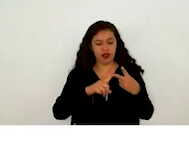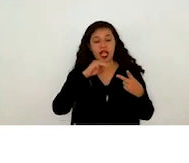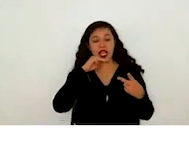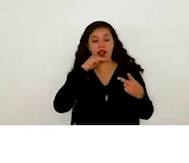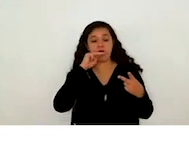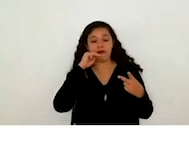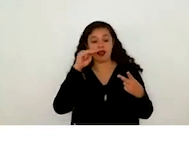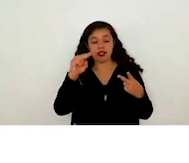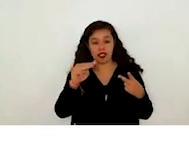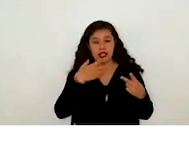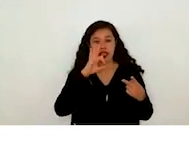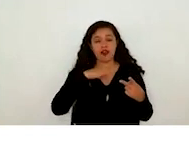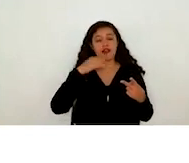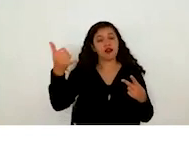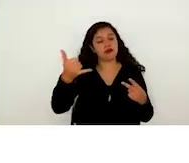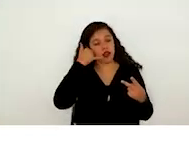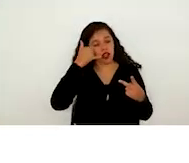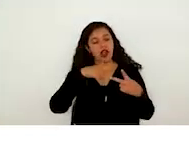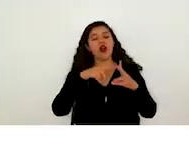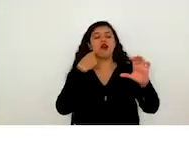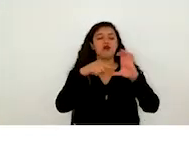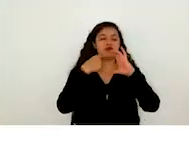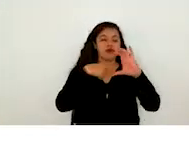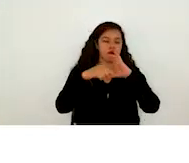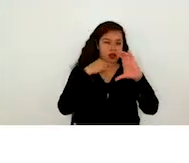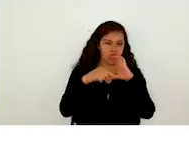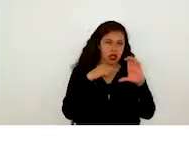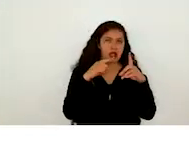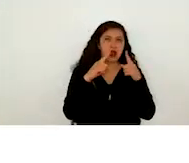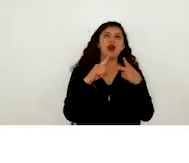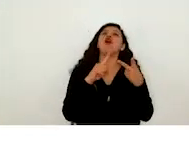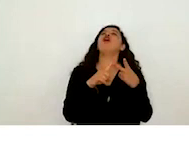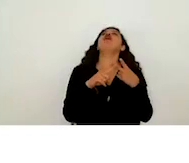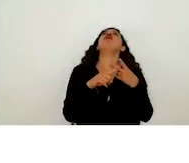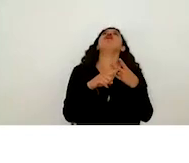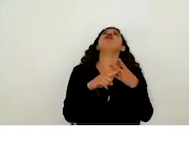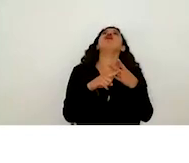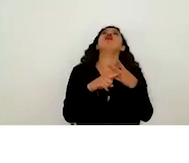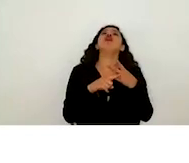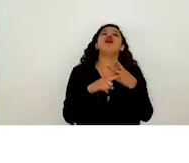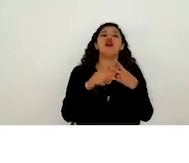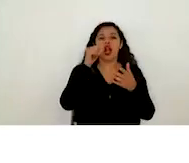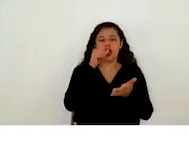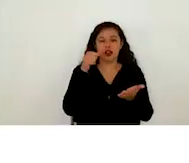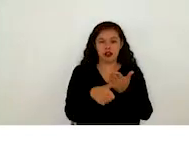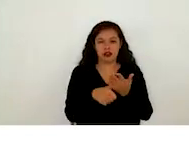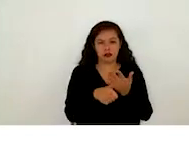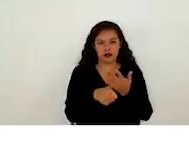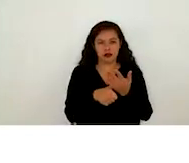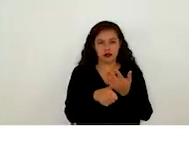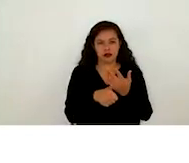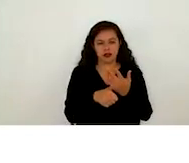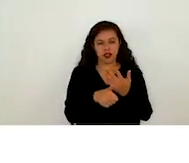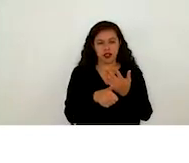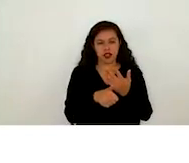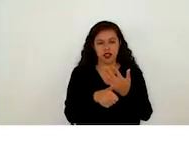ya sea por teléfono por un correo electrónico o un correo este tradicional si se mantenga